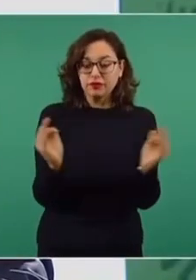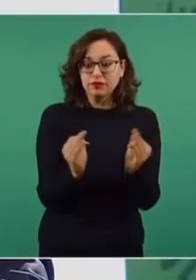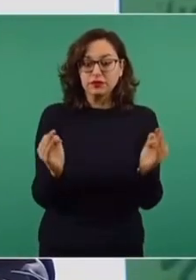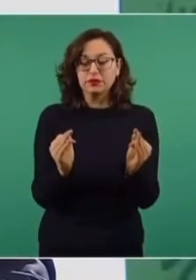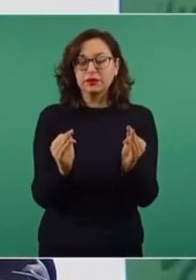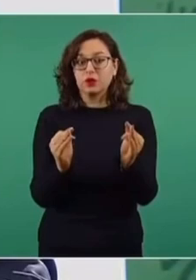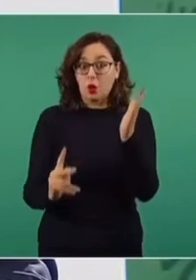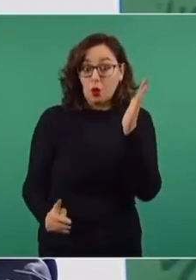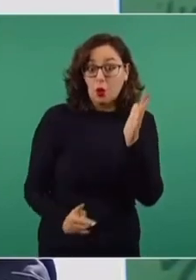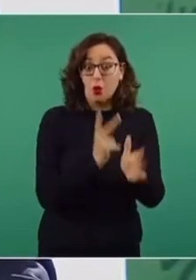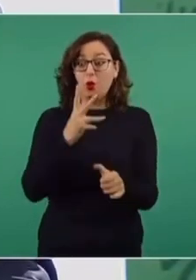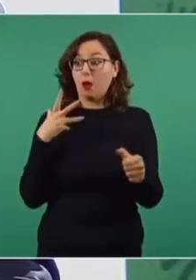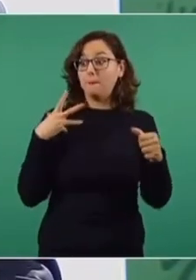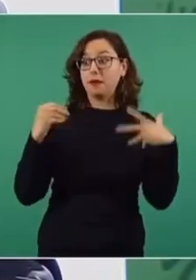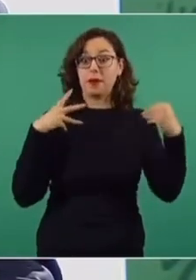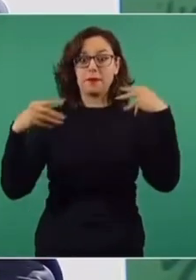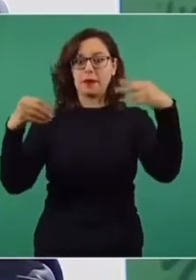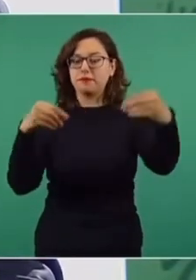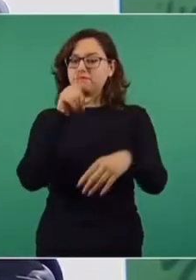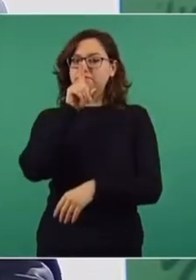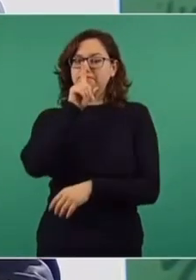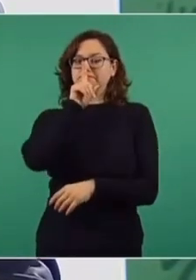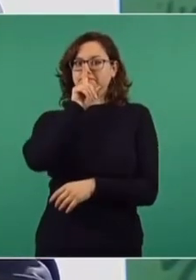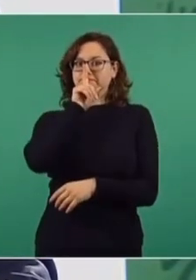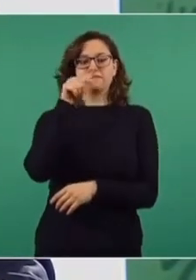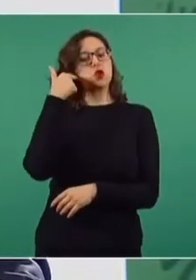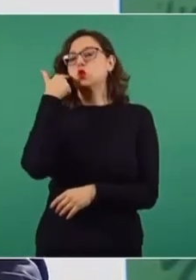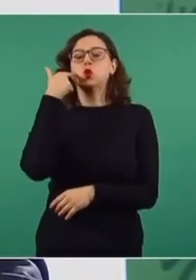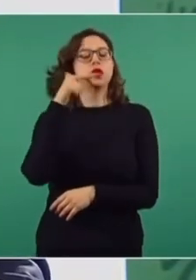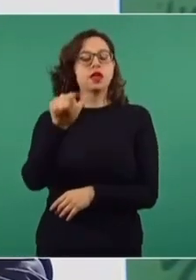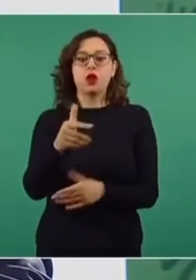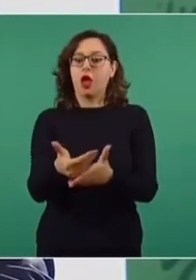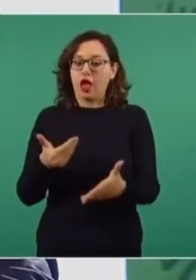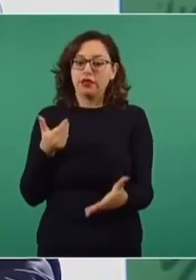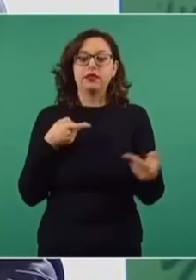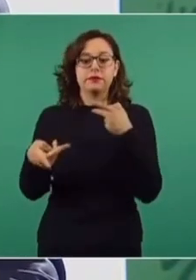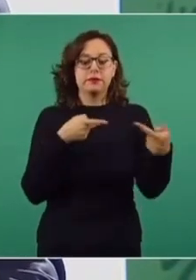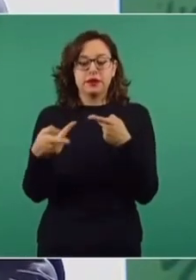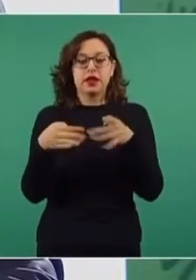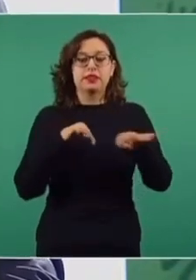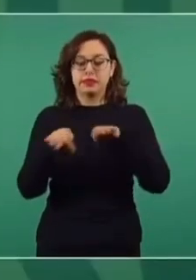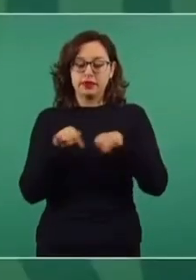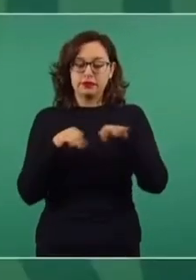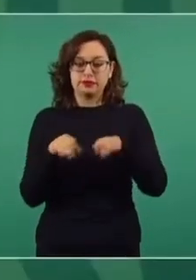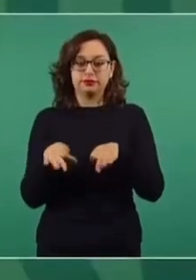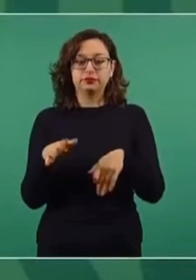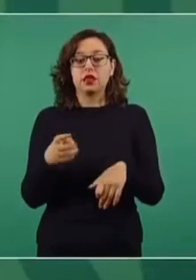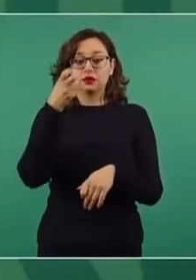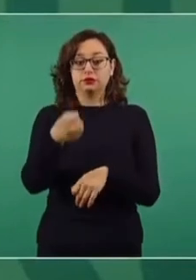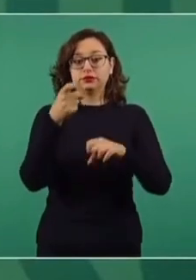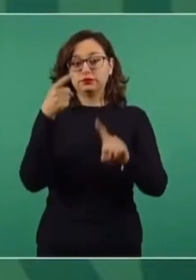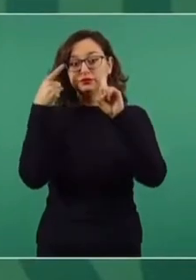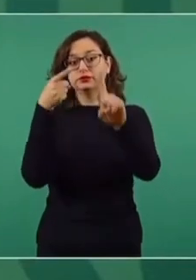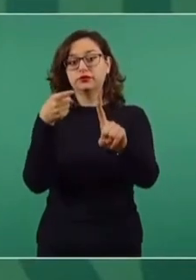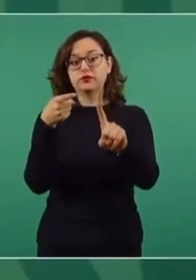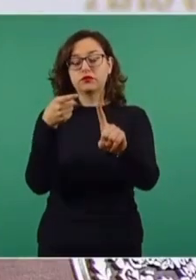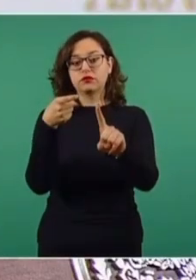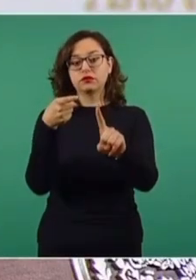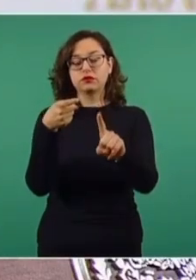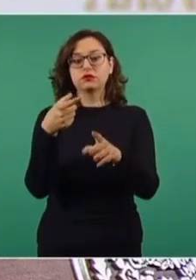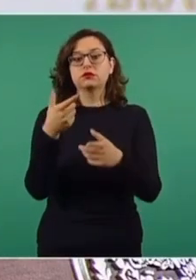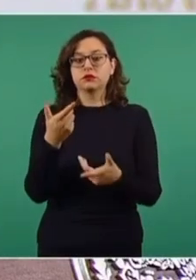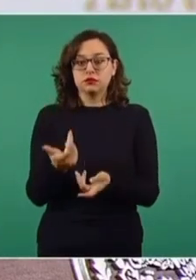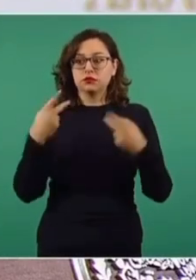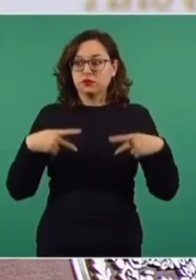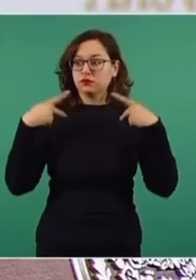nuevo la pandemia. Entonces, estamos trabajando en eso y tenemos como meta terminar de vacunar